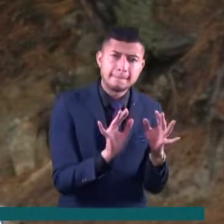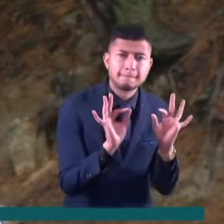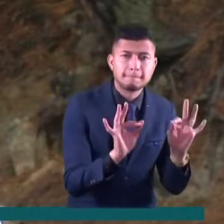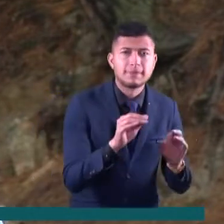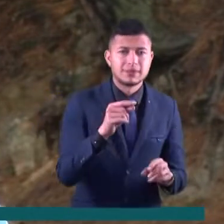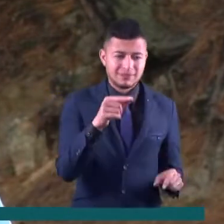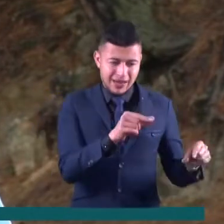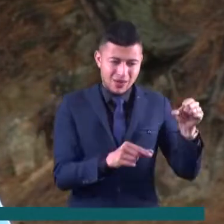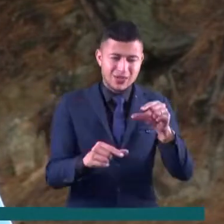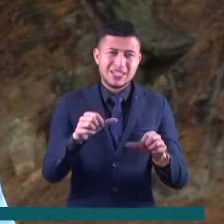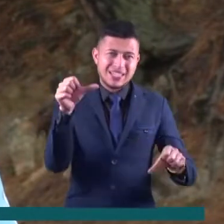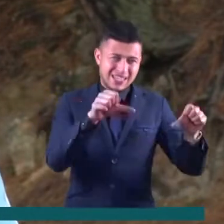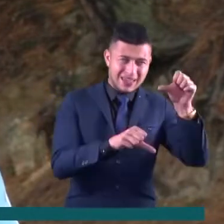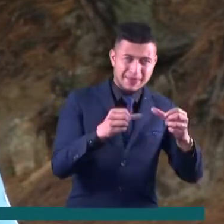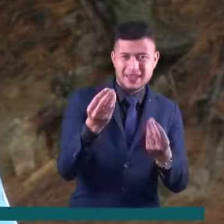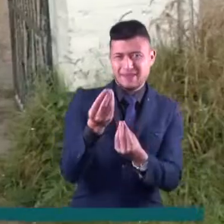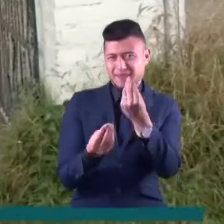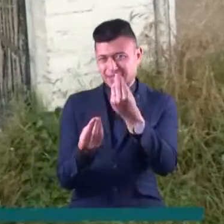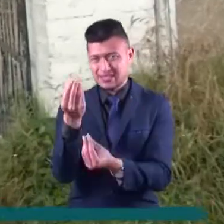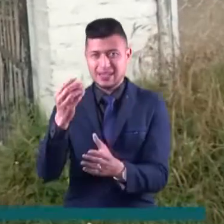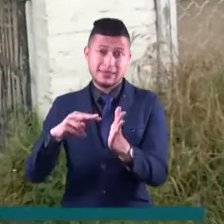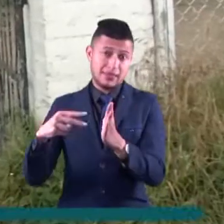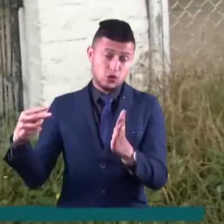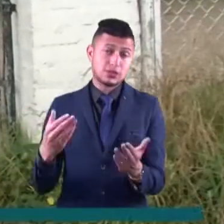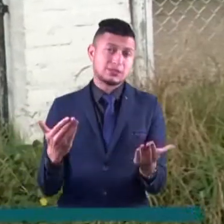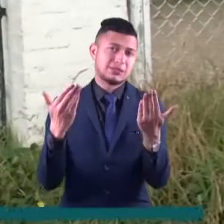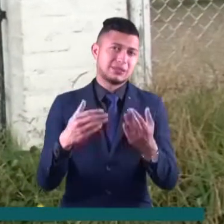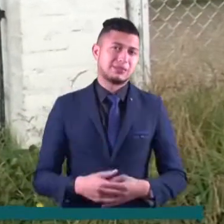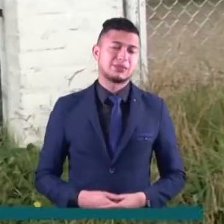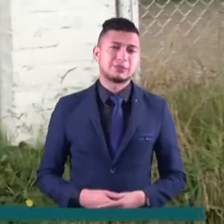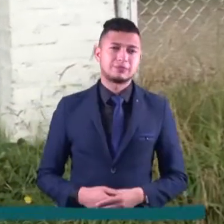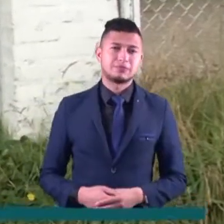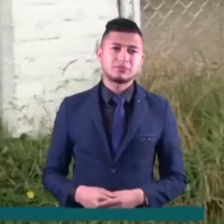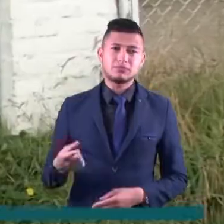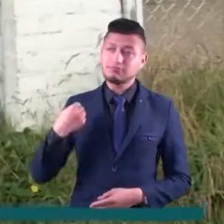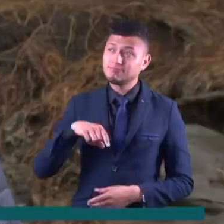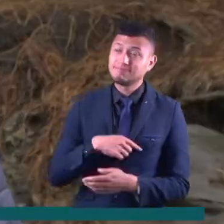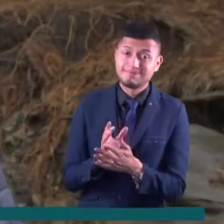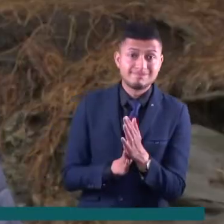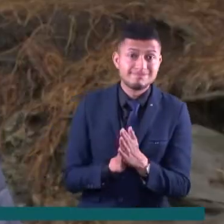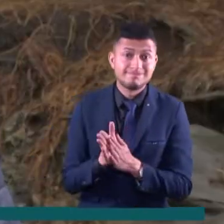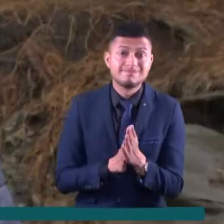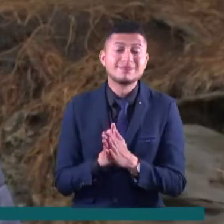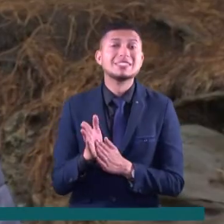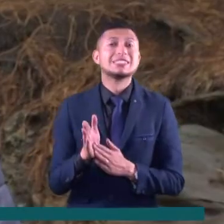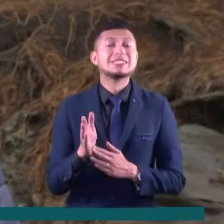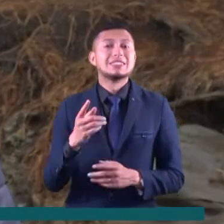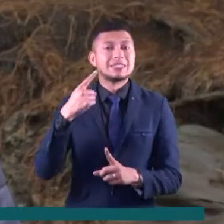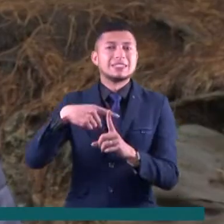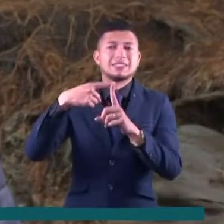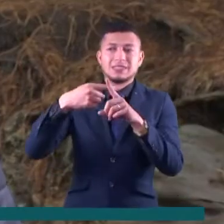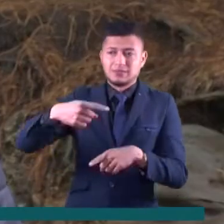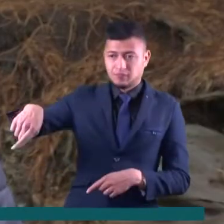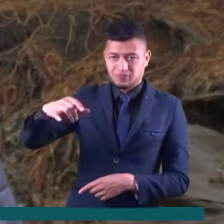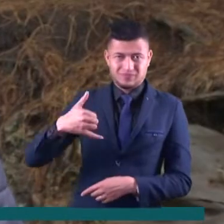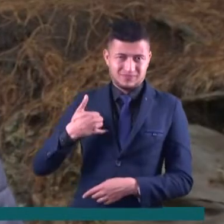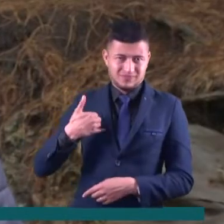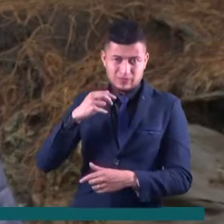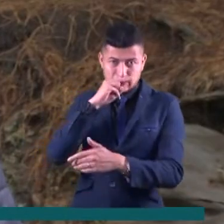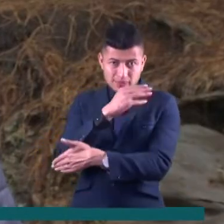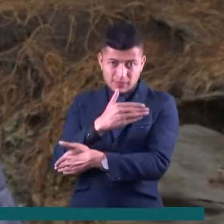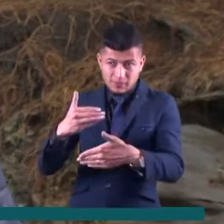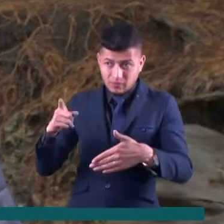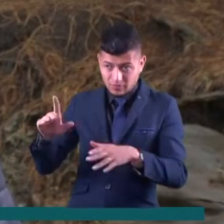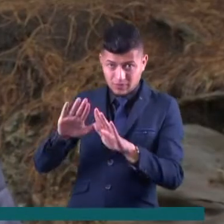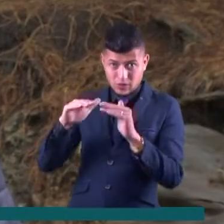manera con estos laboratorios de química física y de tecnología con gran expectativa vemos Que todos estos jóvenes